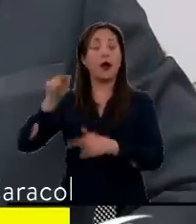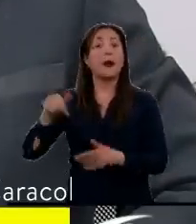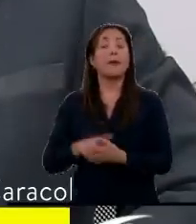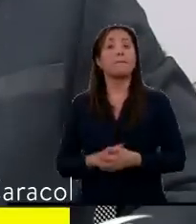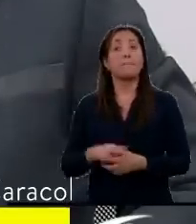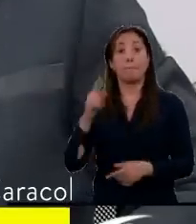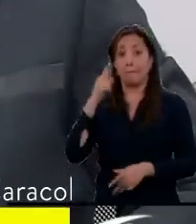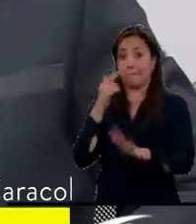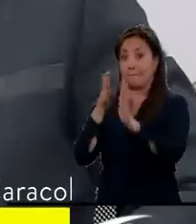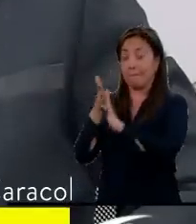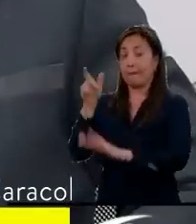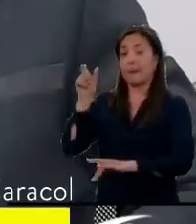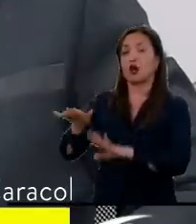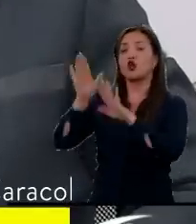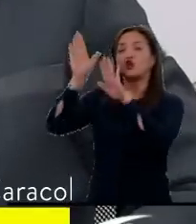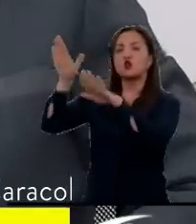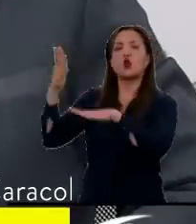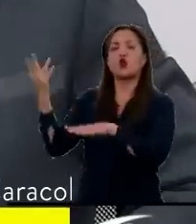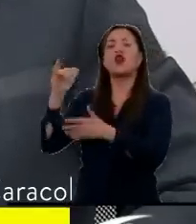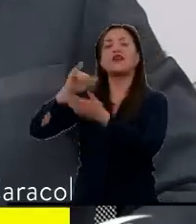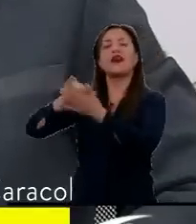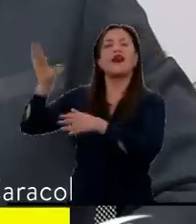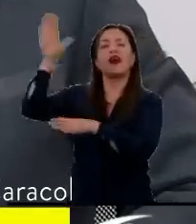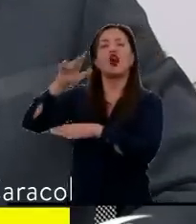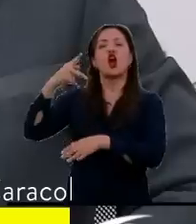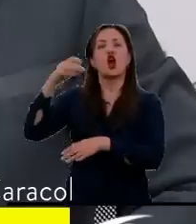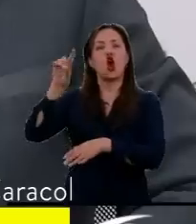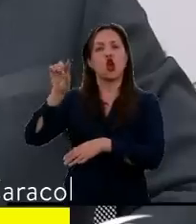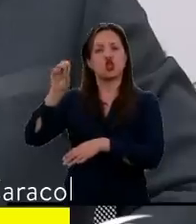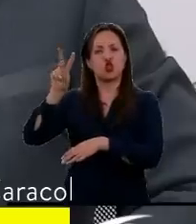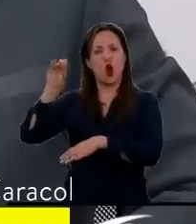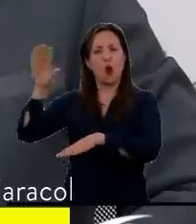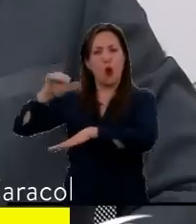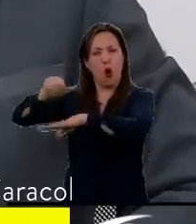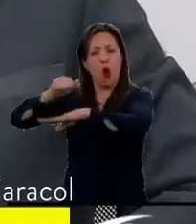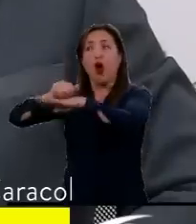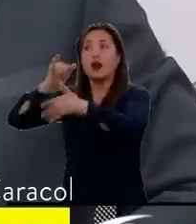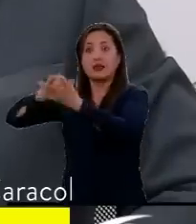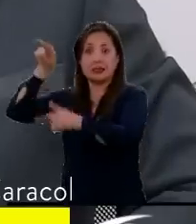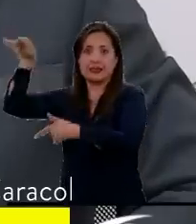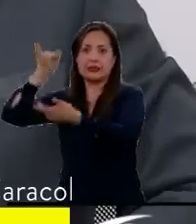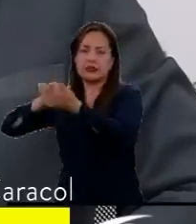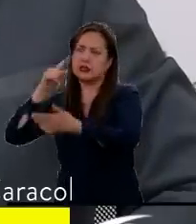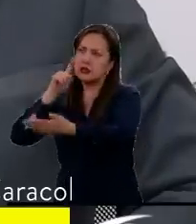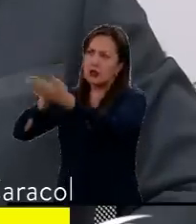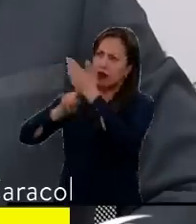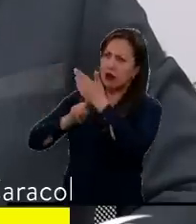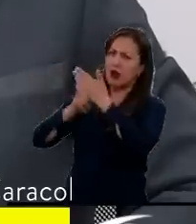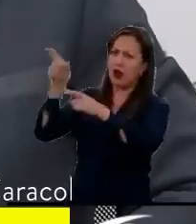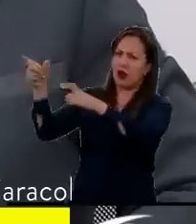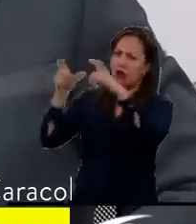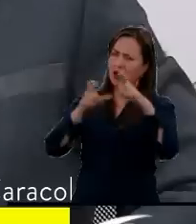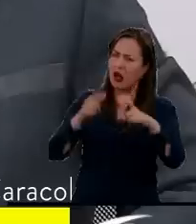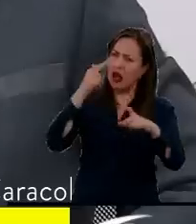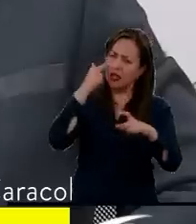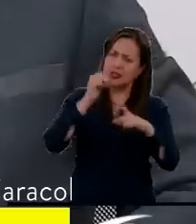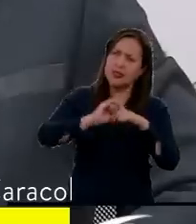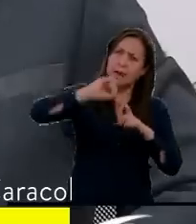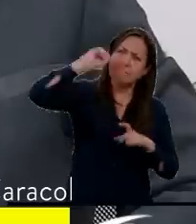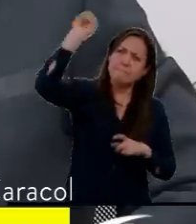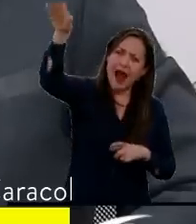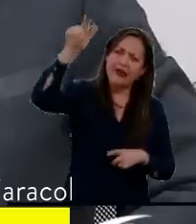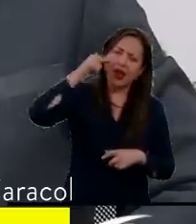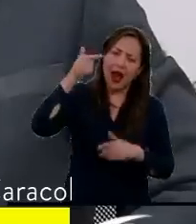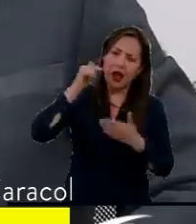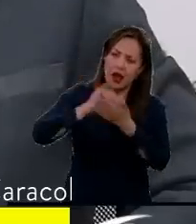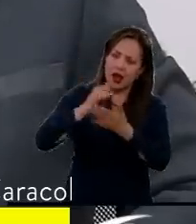de la República de koso con una identificación de kosovo esas esas imágenes y esas identificación la enviamos a la República de koso